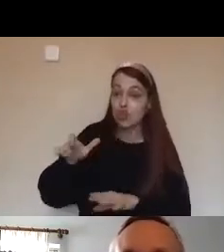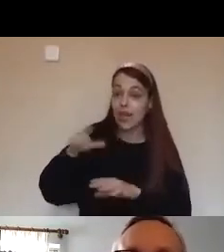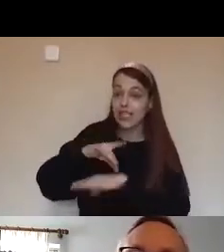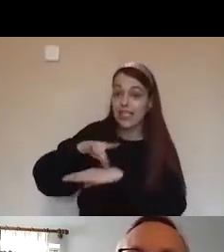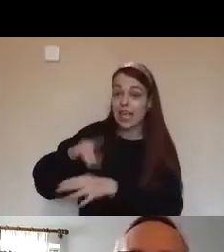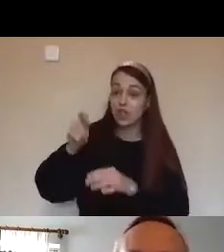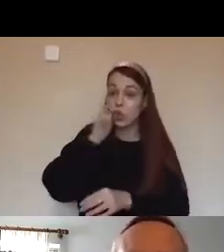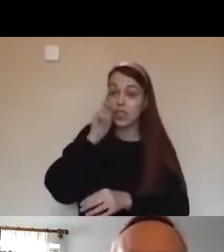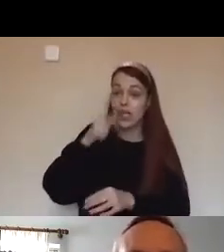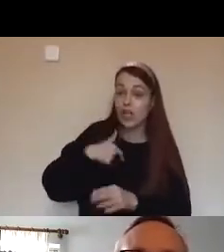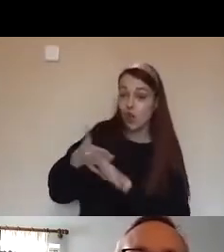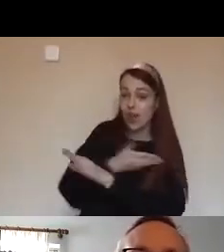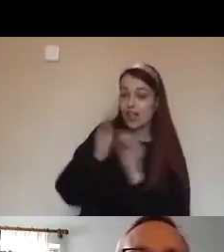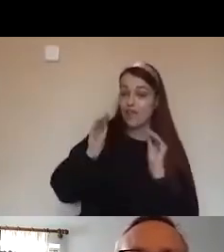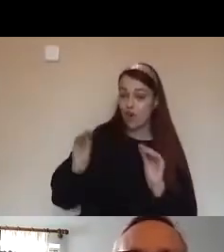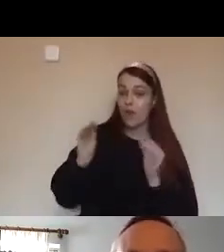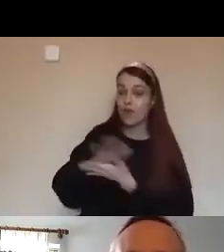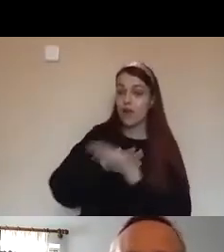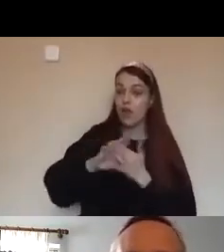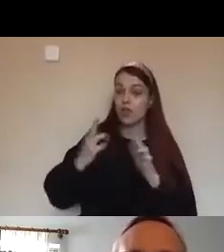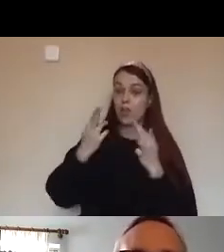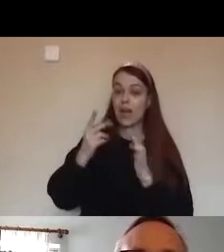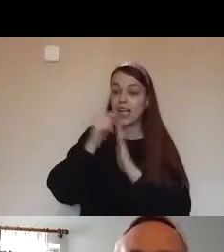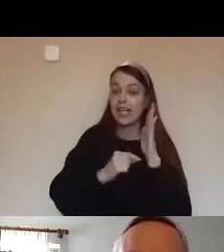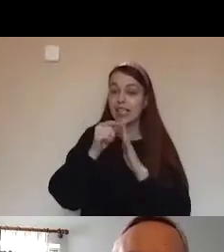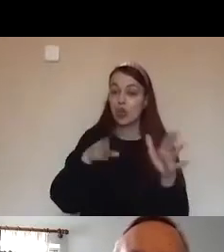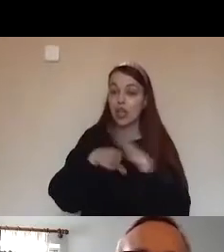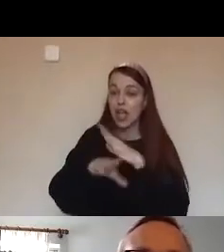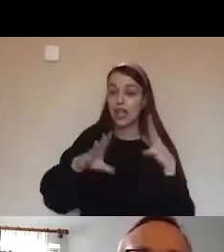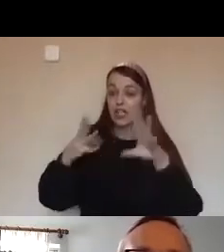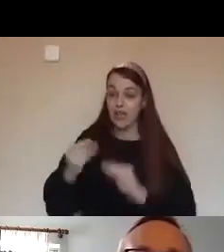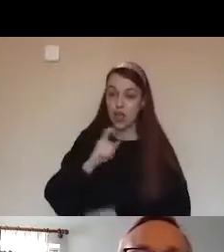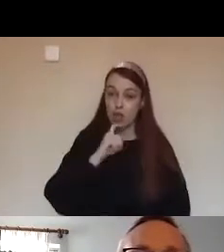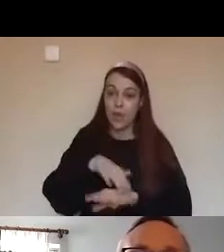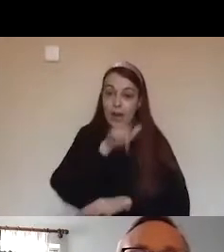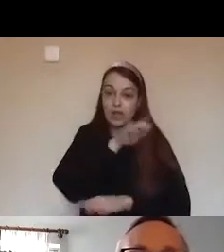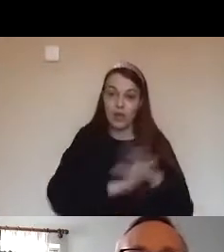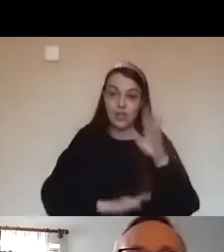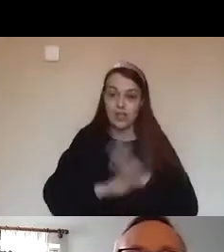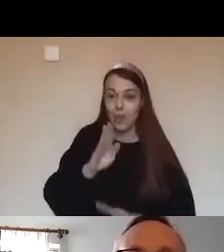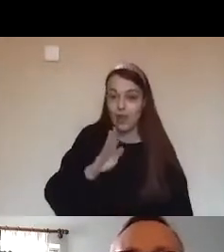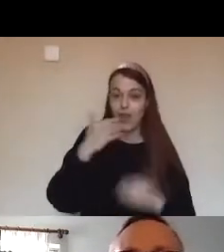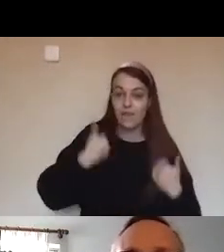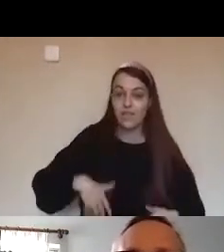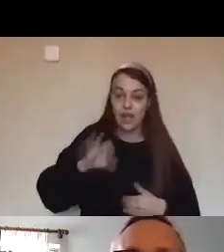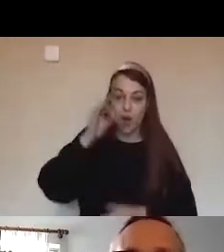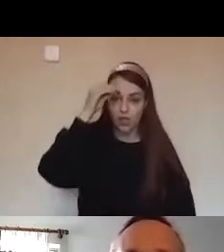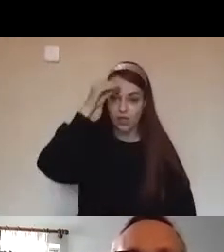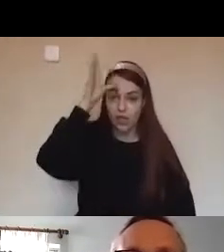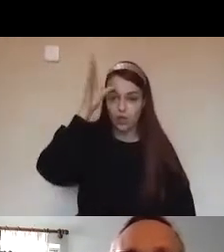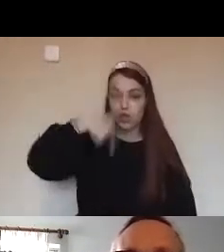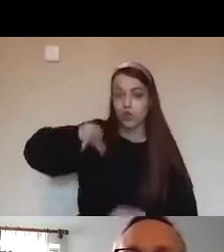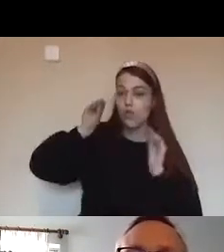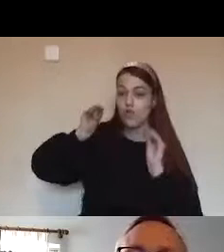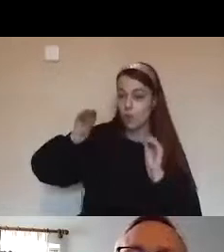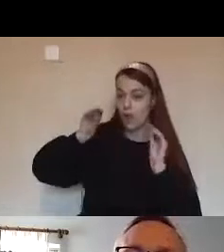de accesibilidad de gente con discapacidades físicas o intelectuales. Esto